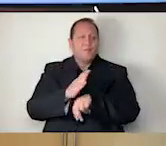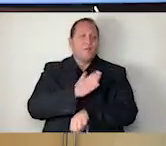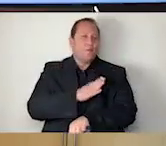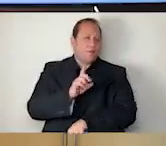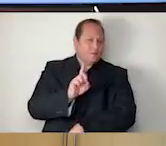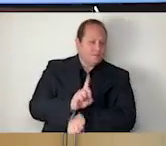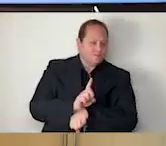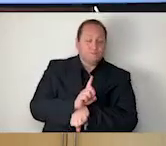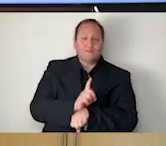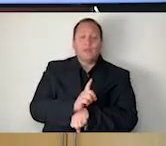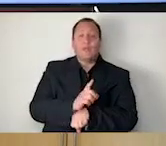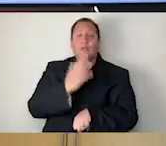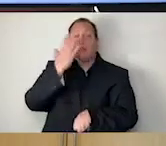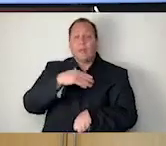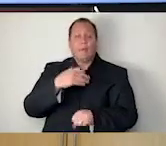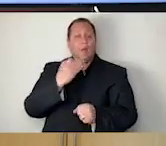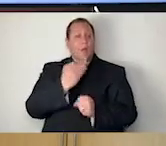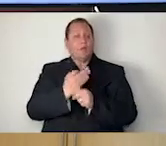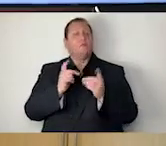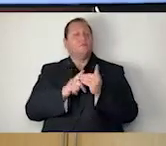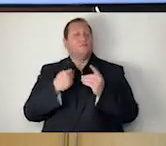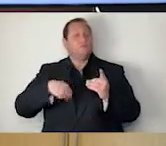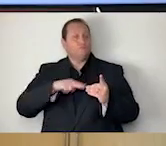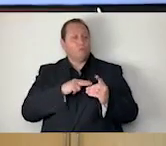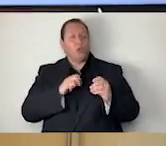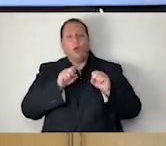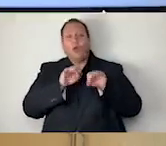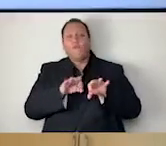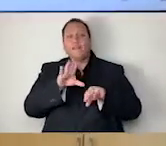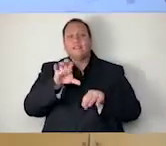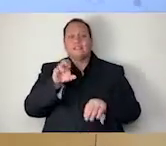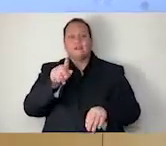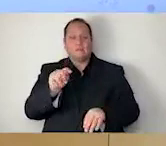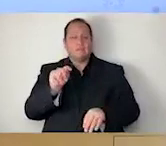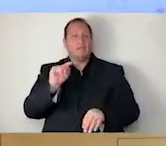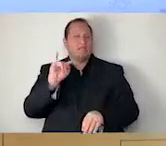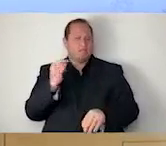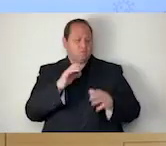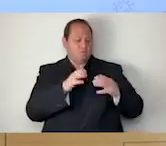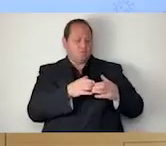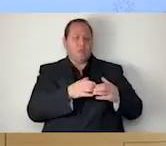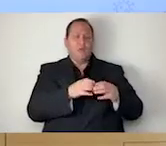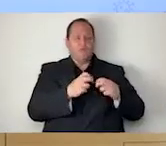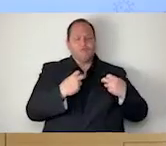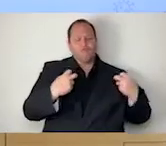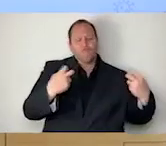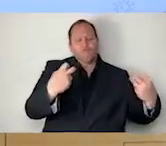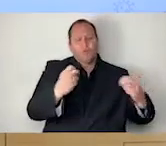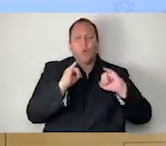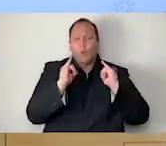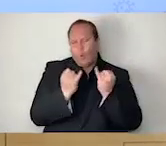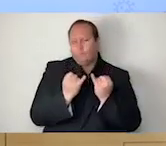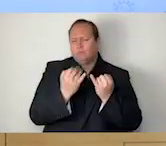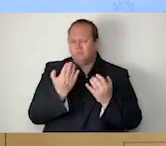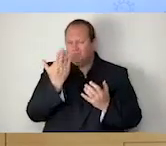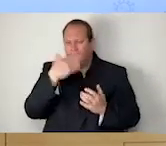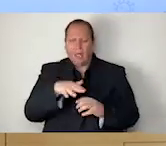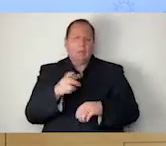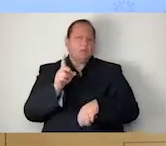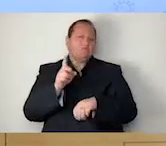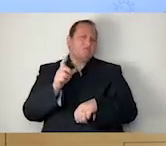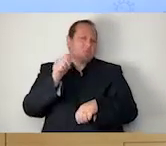amigos muy buenos días estamos aquí en las instalaciones de la sexta en tijuana en la sala de juntas donde